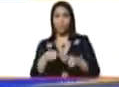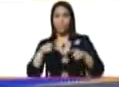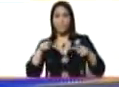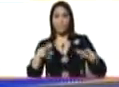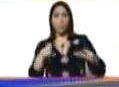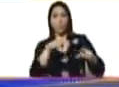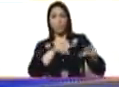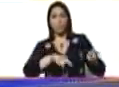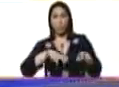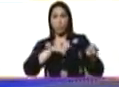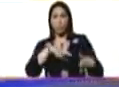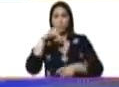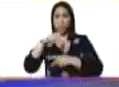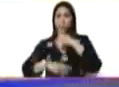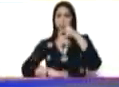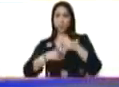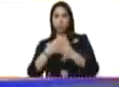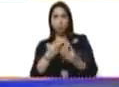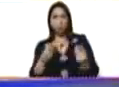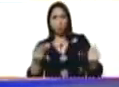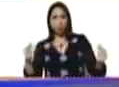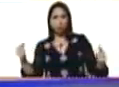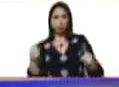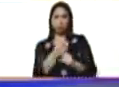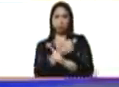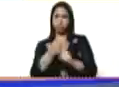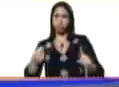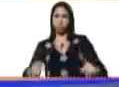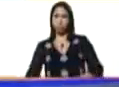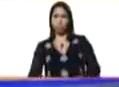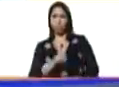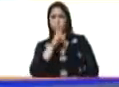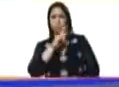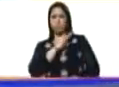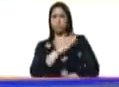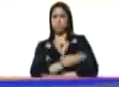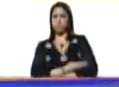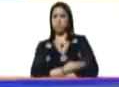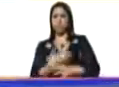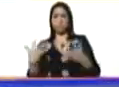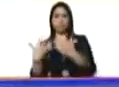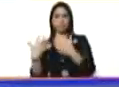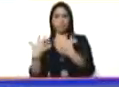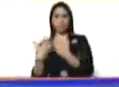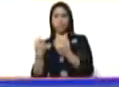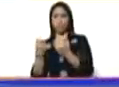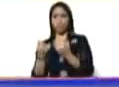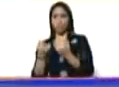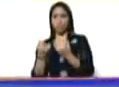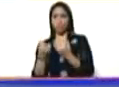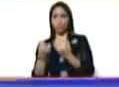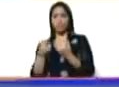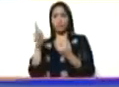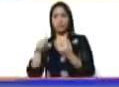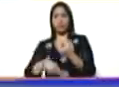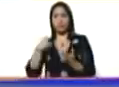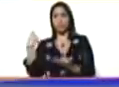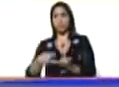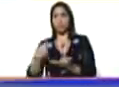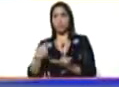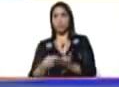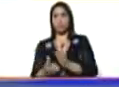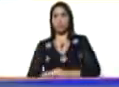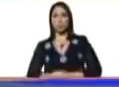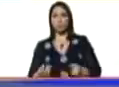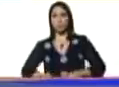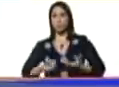productivas deterioradas por los impactos brutales de la guerra económica. El ingrediente que falta es la inversión. Para traer